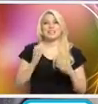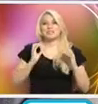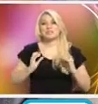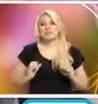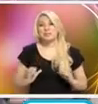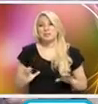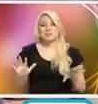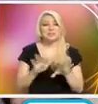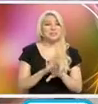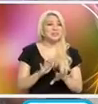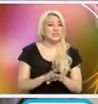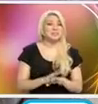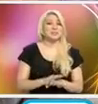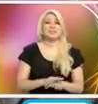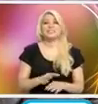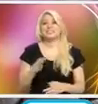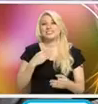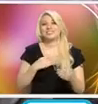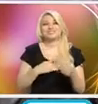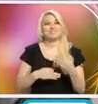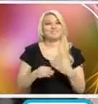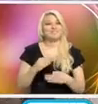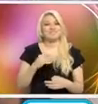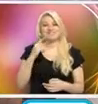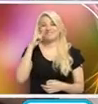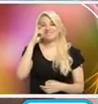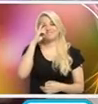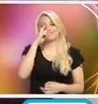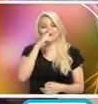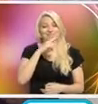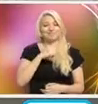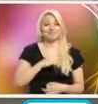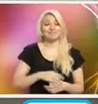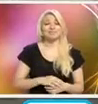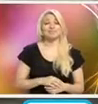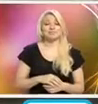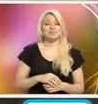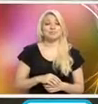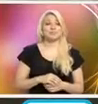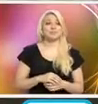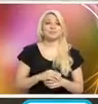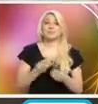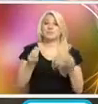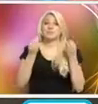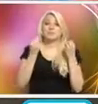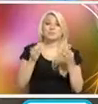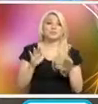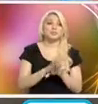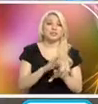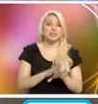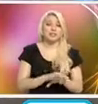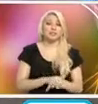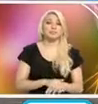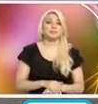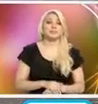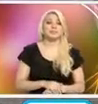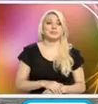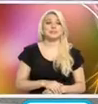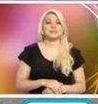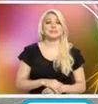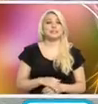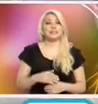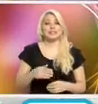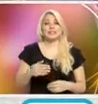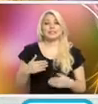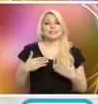nos entiende, queremos huir y está llena de cosas que ni uno mismo llega a entender,